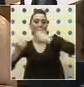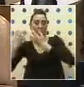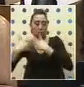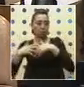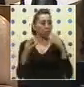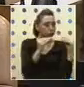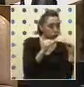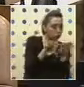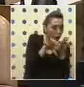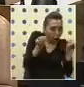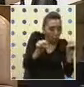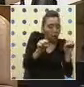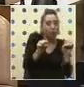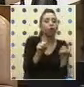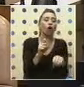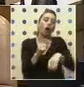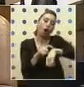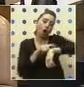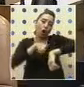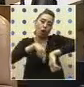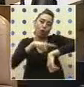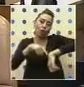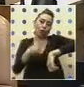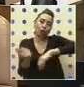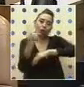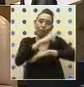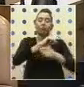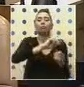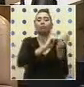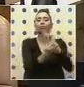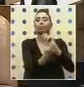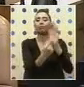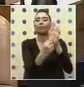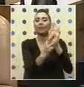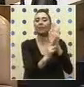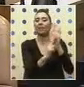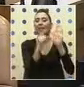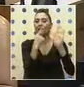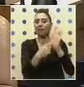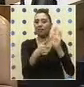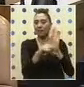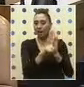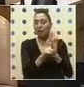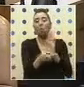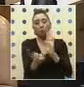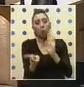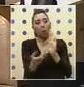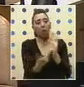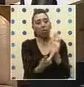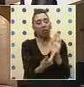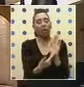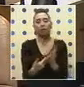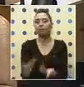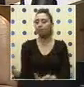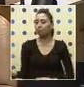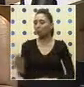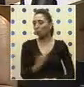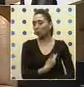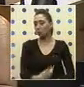variaciones que pudiera haber en las reglas del juego establecida en la ley. Y sabe, presidente,